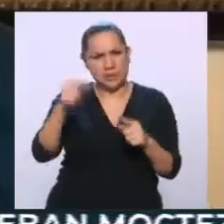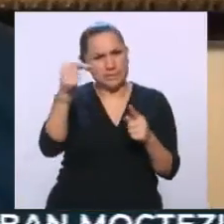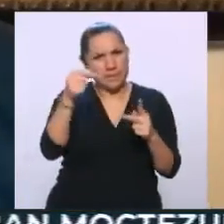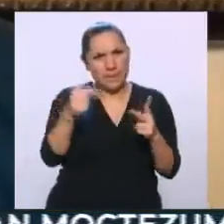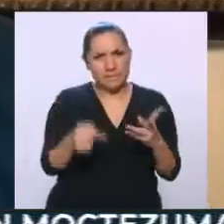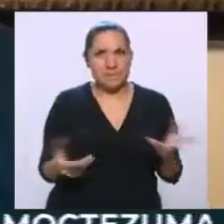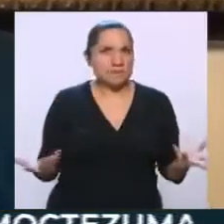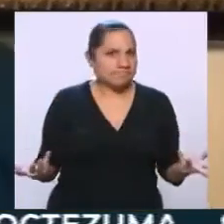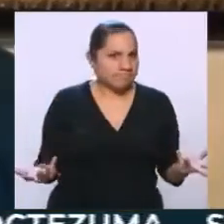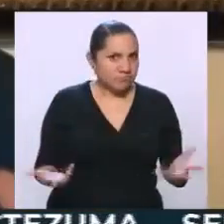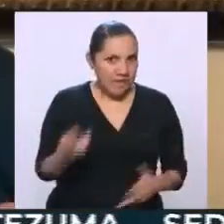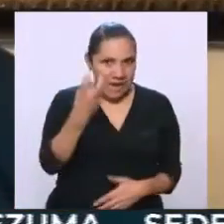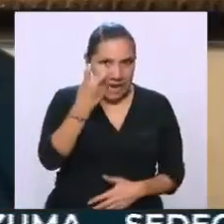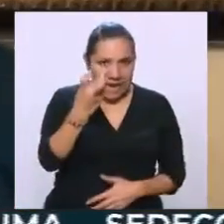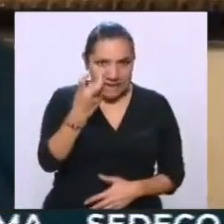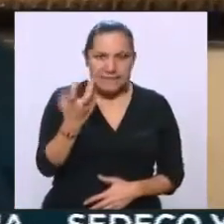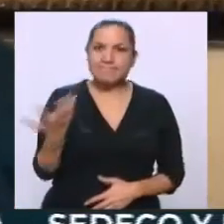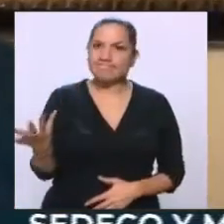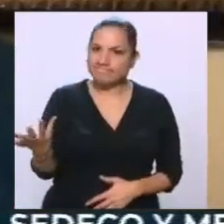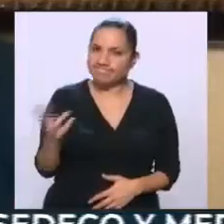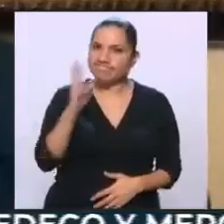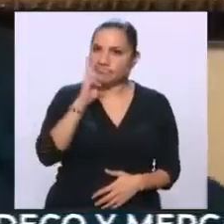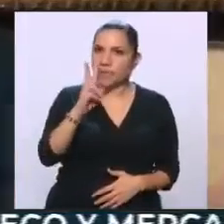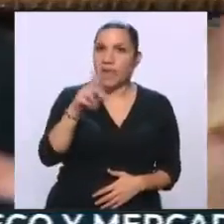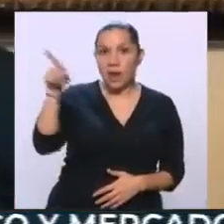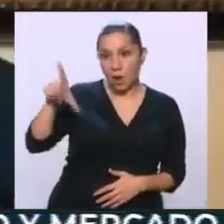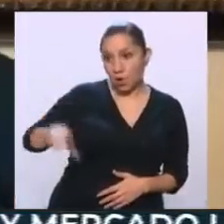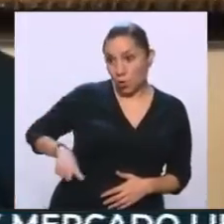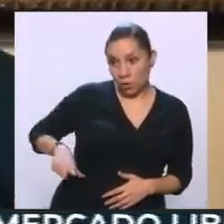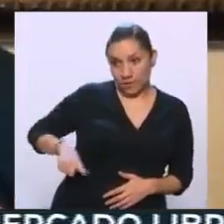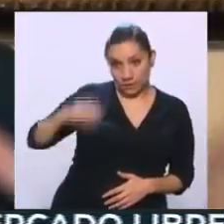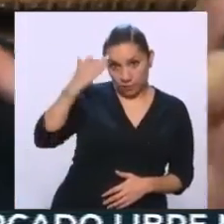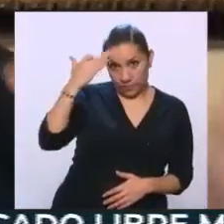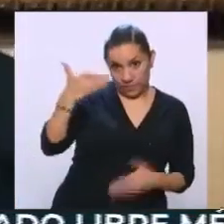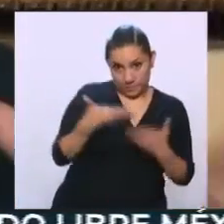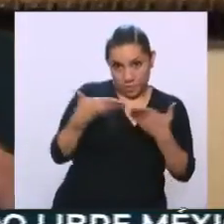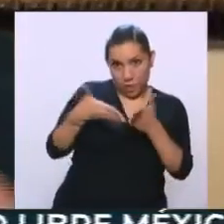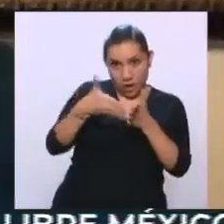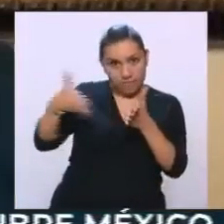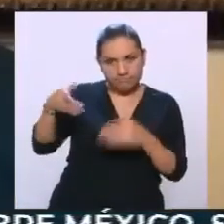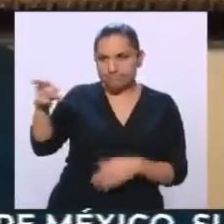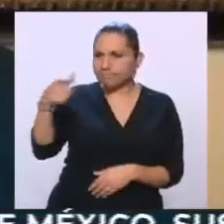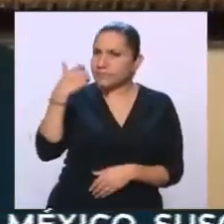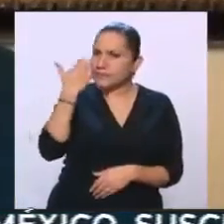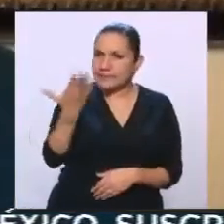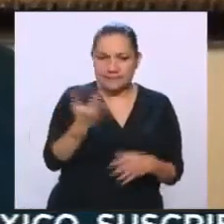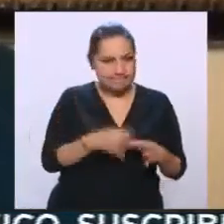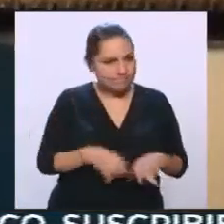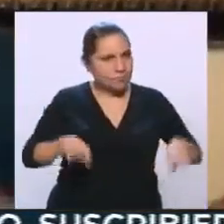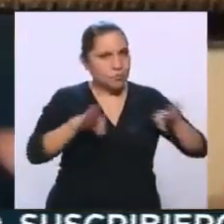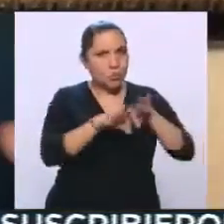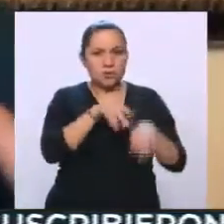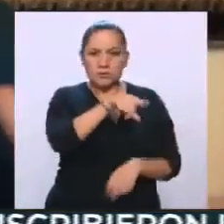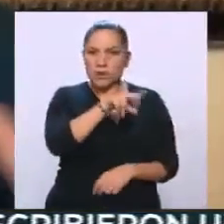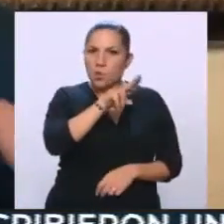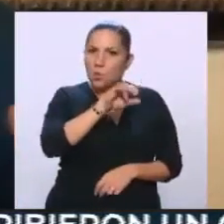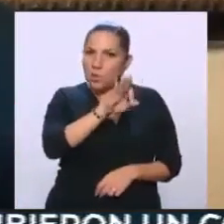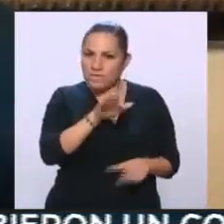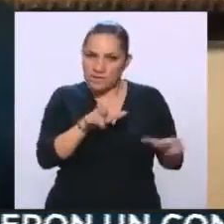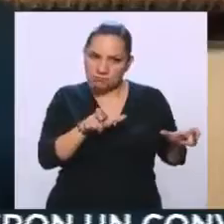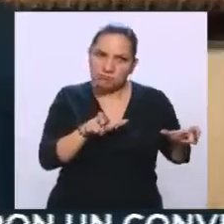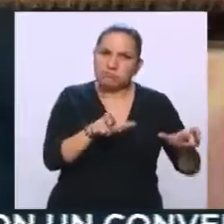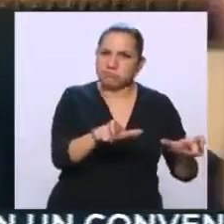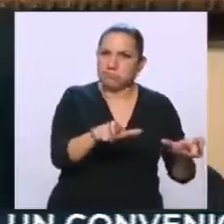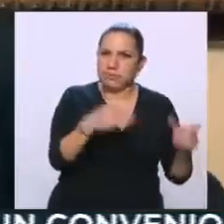la importancia de la decisión del gobierno actual de fortalecer más que nunca la inteligencia financiera a través de la UIF. Sin embargo, como ustedes